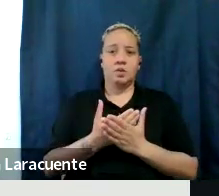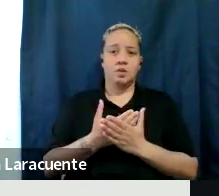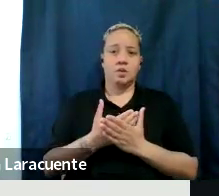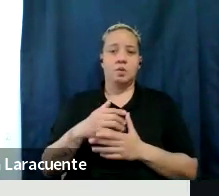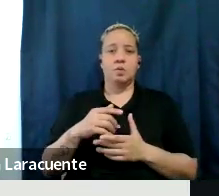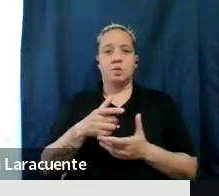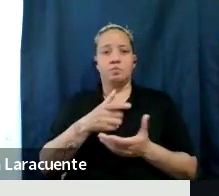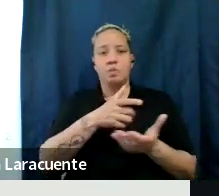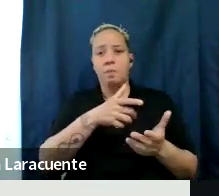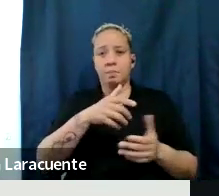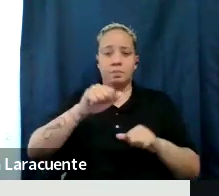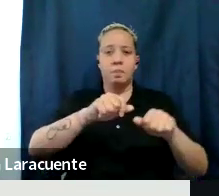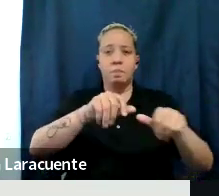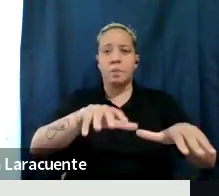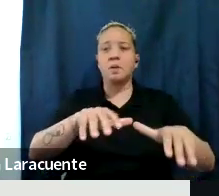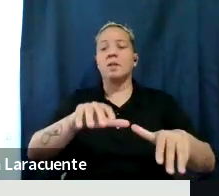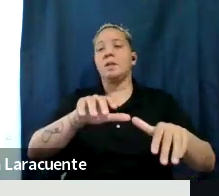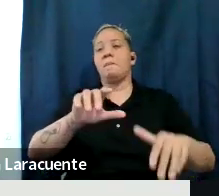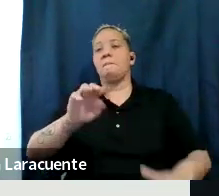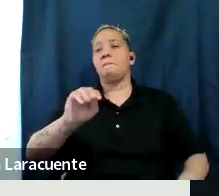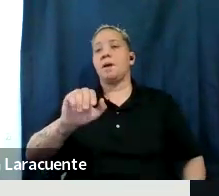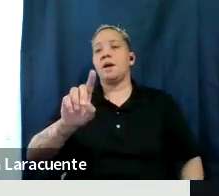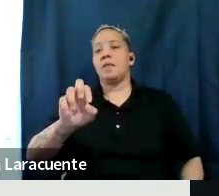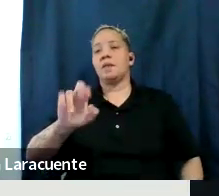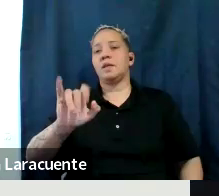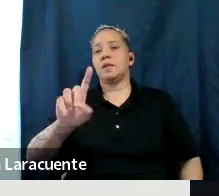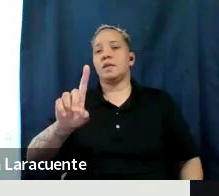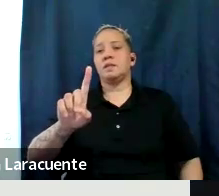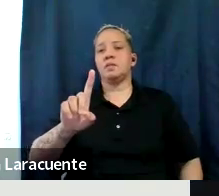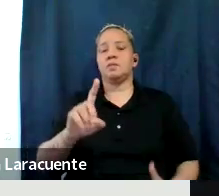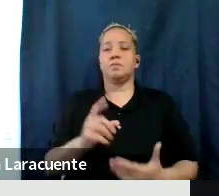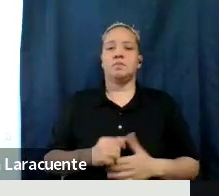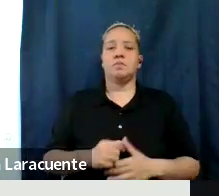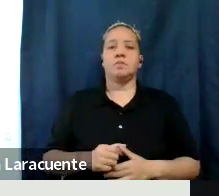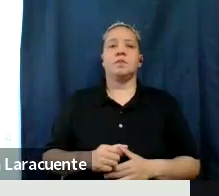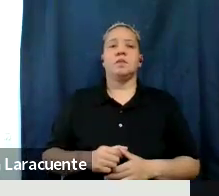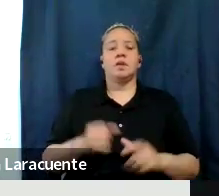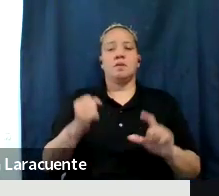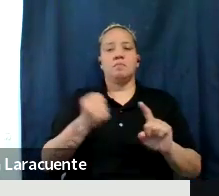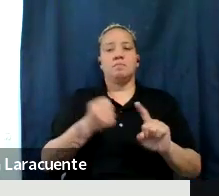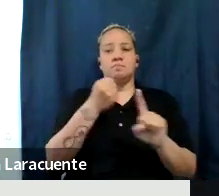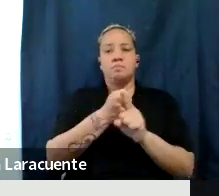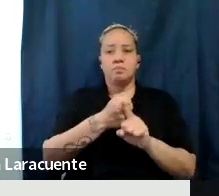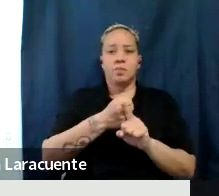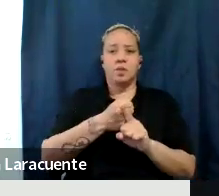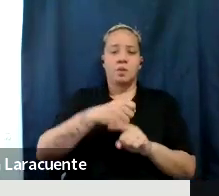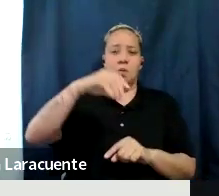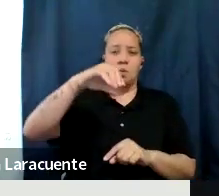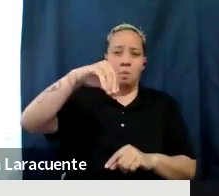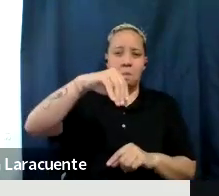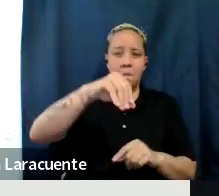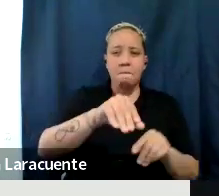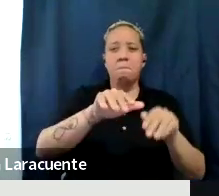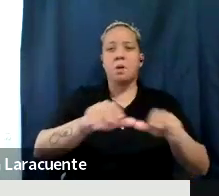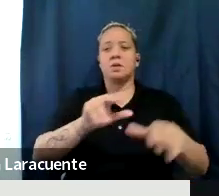siglo XX, es Madrid. Madrid es la primera gran ciudad moderna que sufre un bombardeo de las características que sufre en